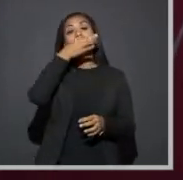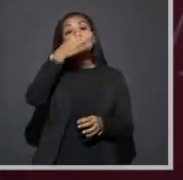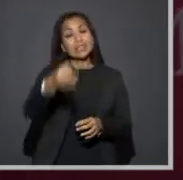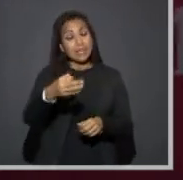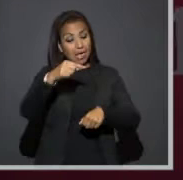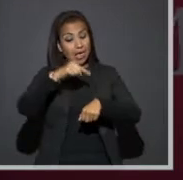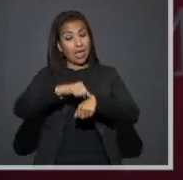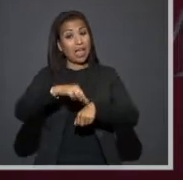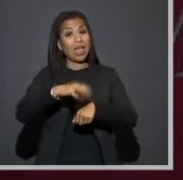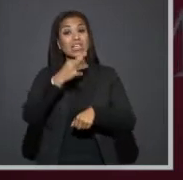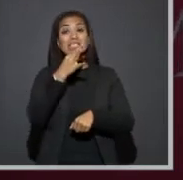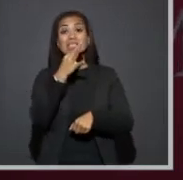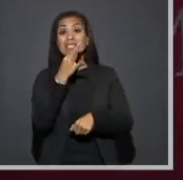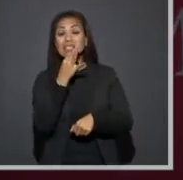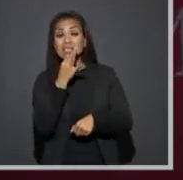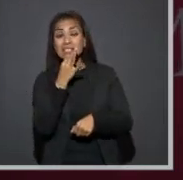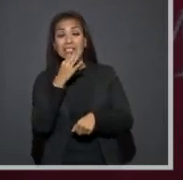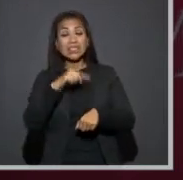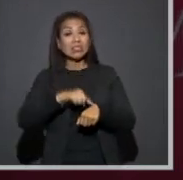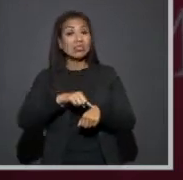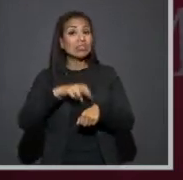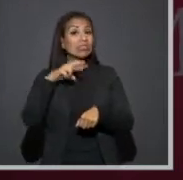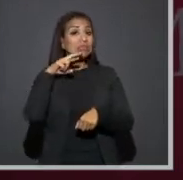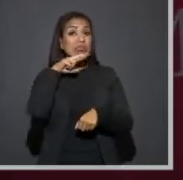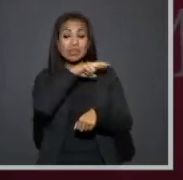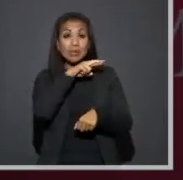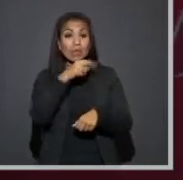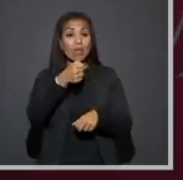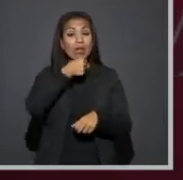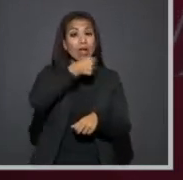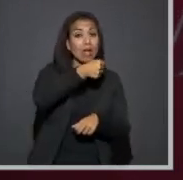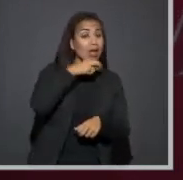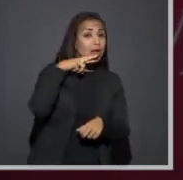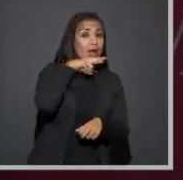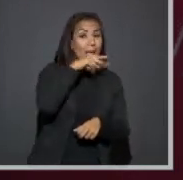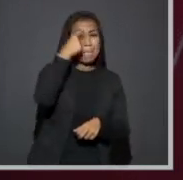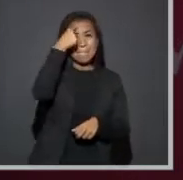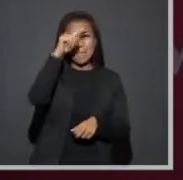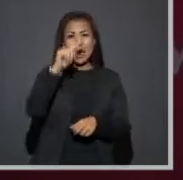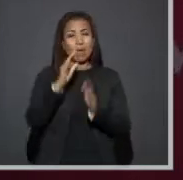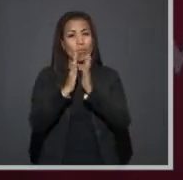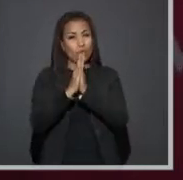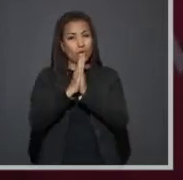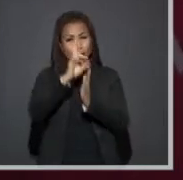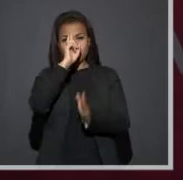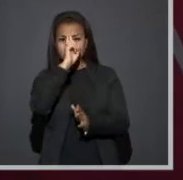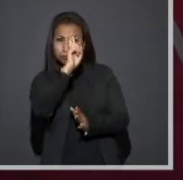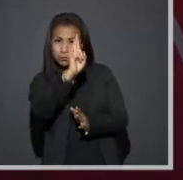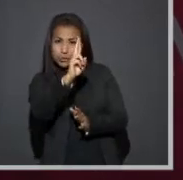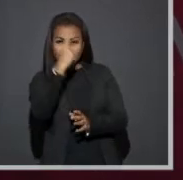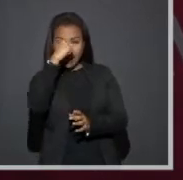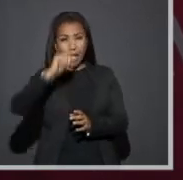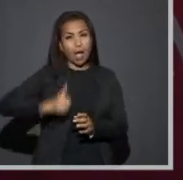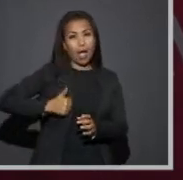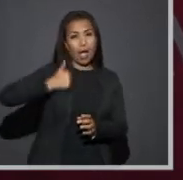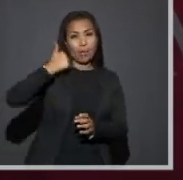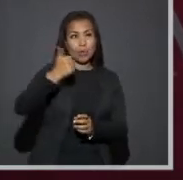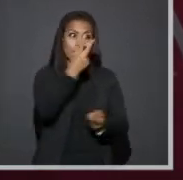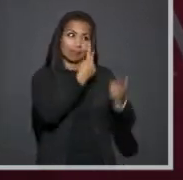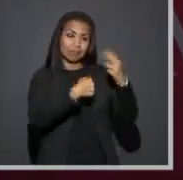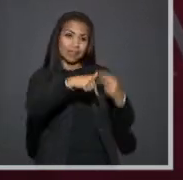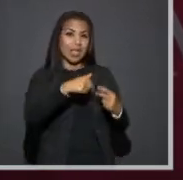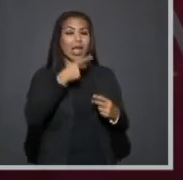valiosos, así que les pedimos a todos no interrumpir y mantener el orden para poder aprovechar al máximo su presencia. Les